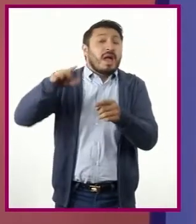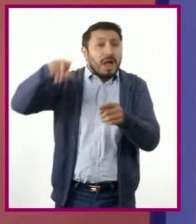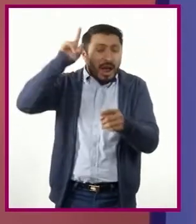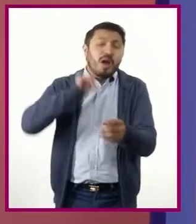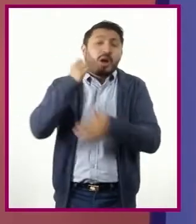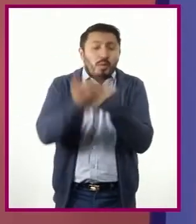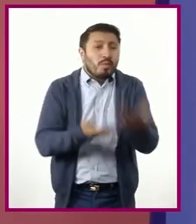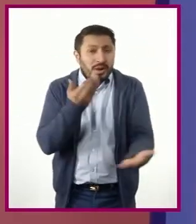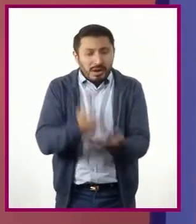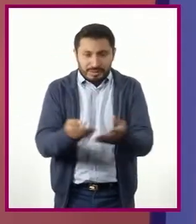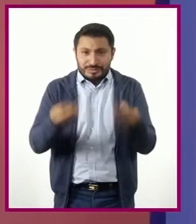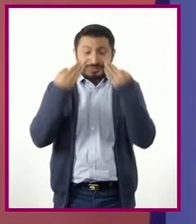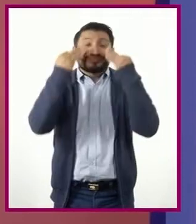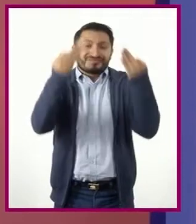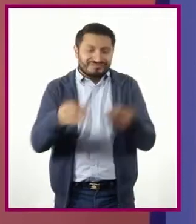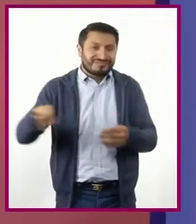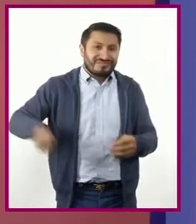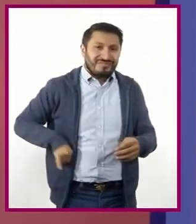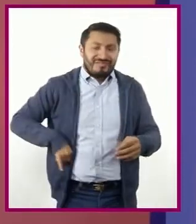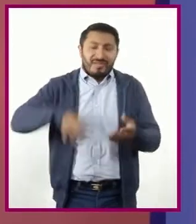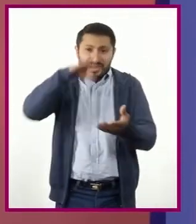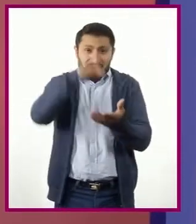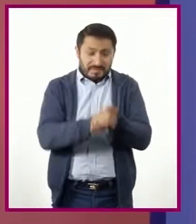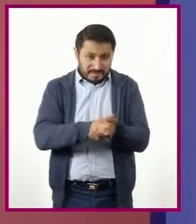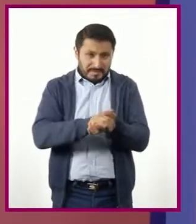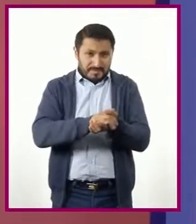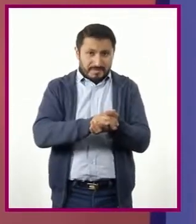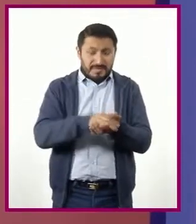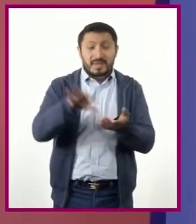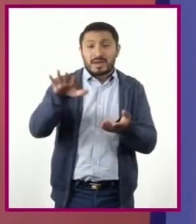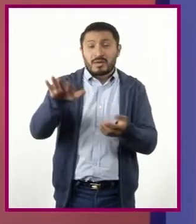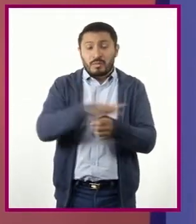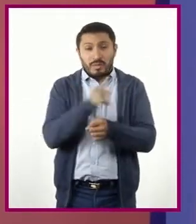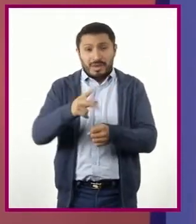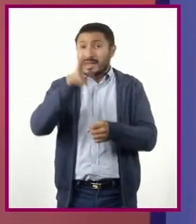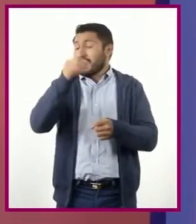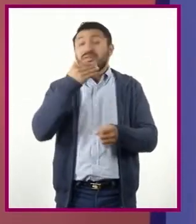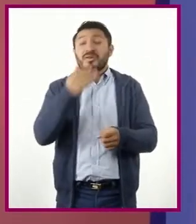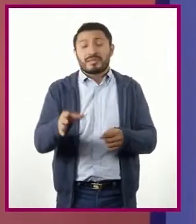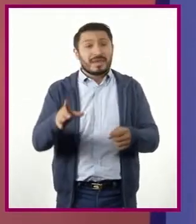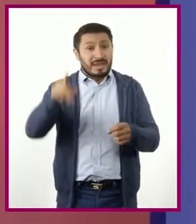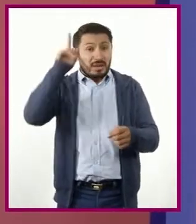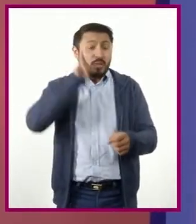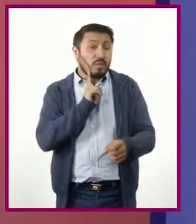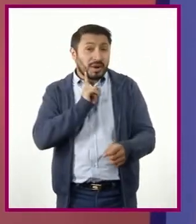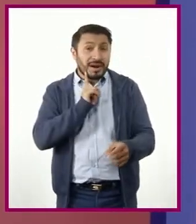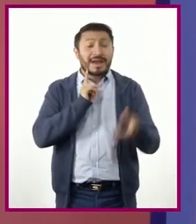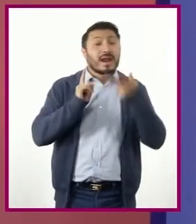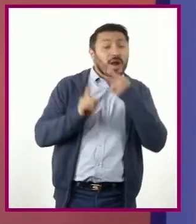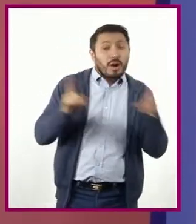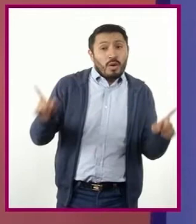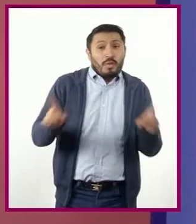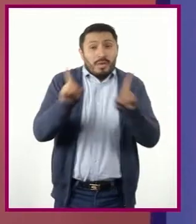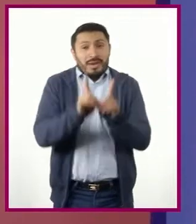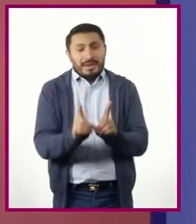su interés en casarse con ella, porque no estaba bien visto que una mujer tuviera un pretendiente con el que no